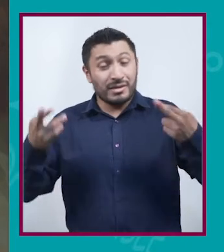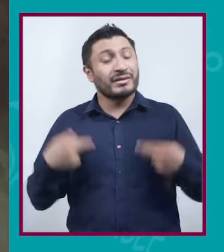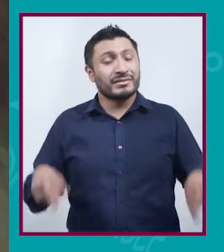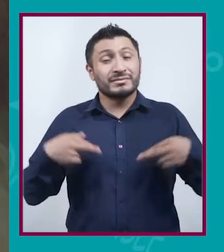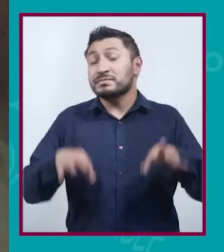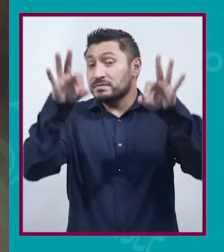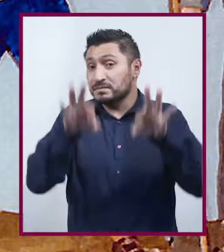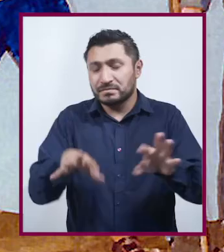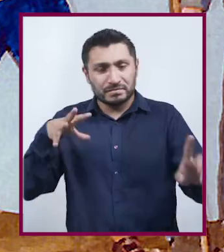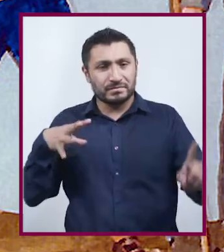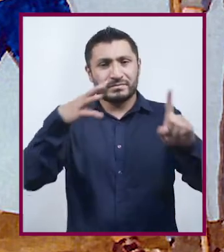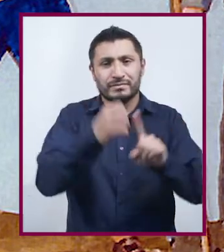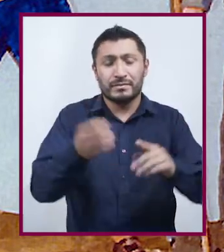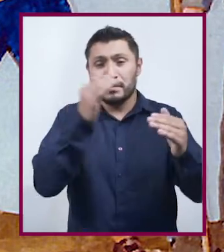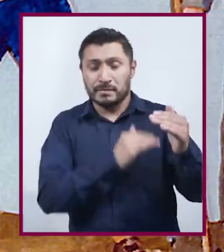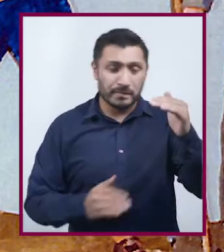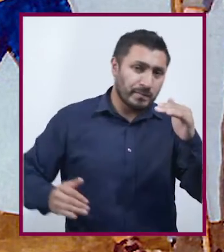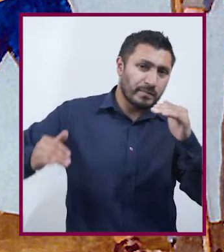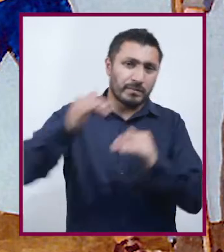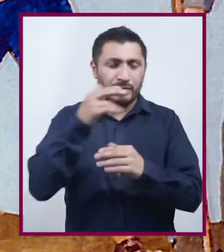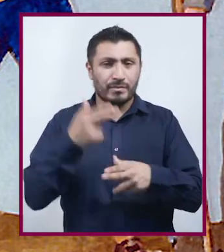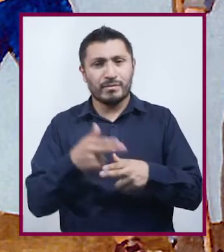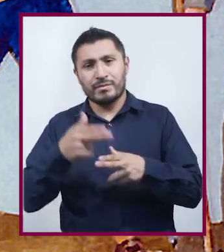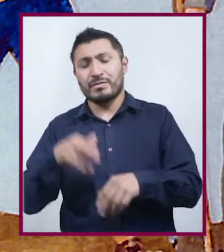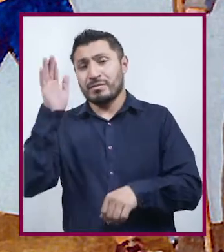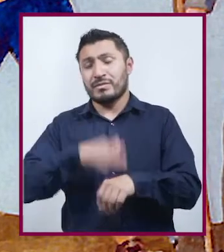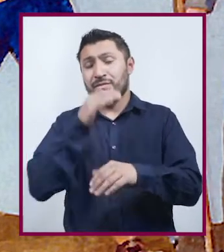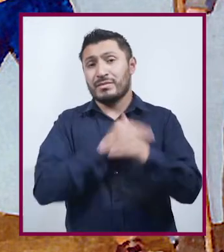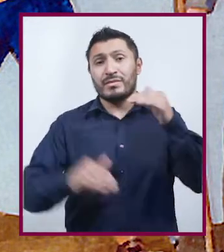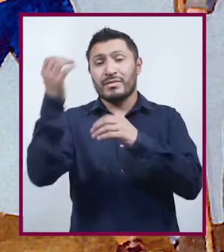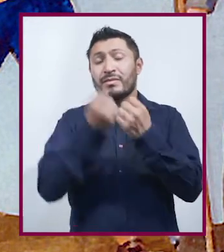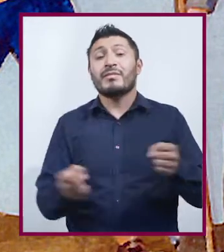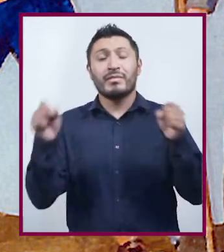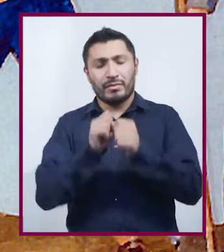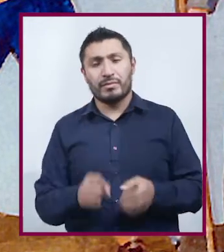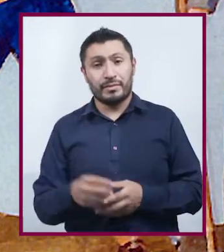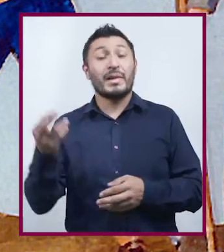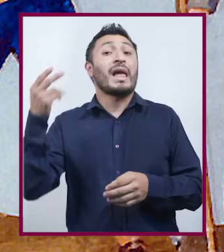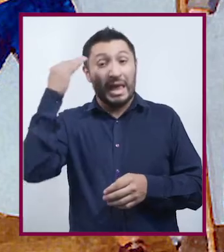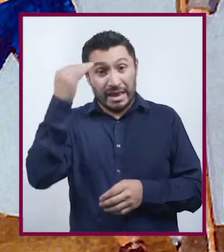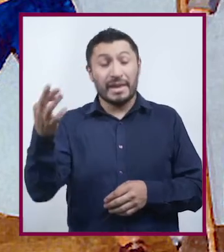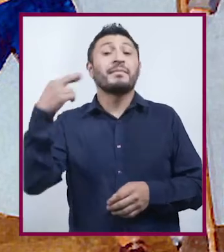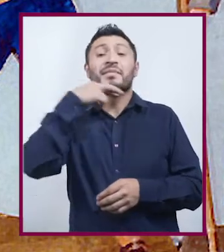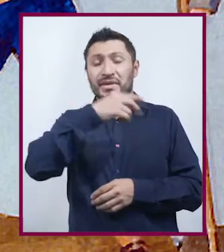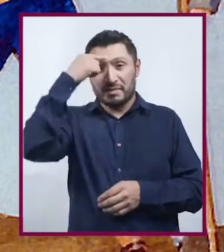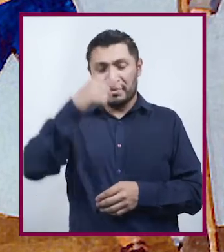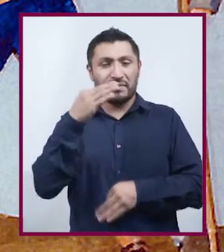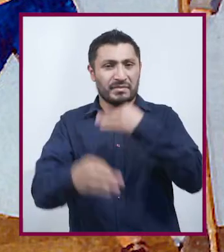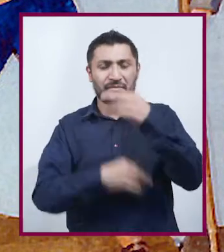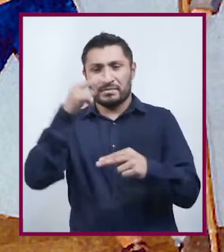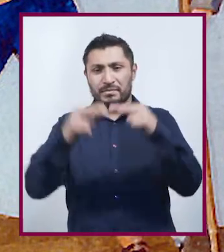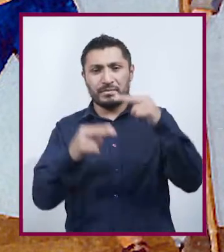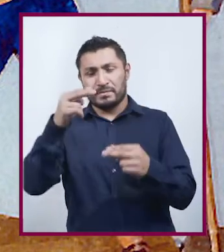prenda de vestir, consiguió elevarse hasta lo más alto de la sociedad. No pasó mucho tiempo para que hasta las